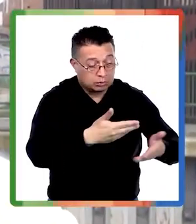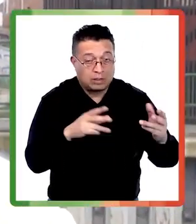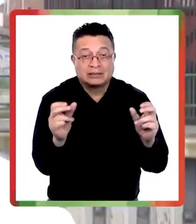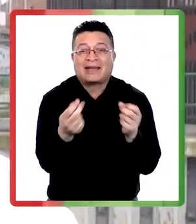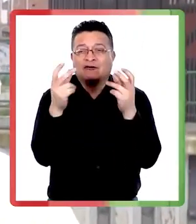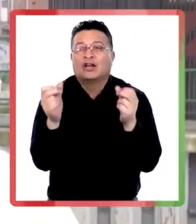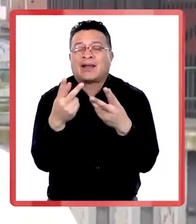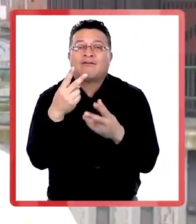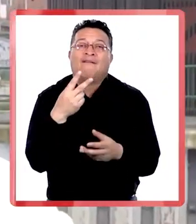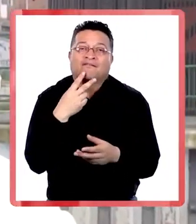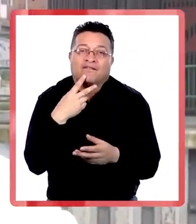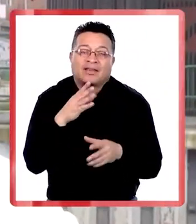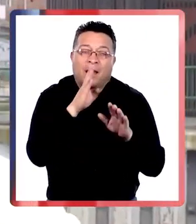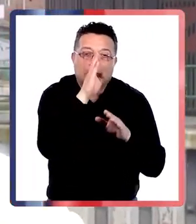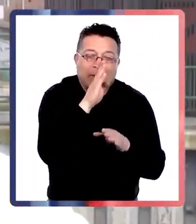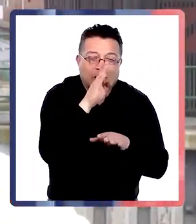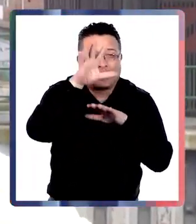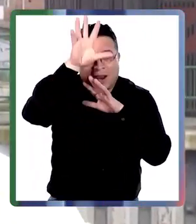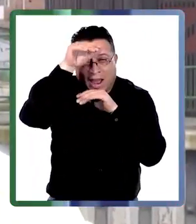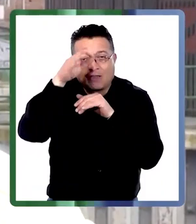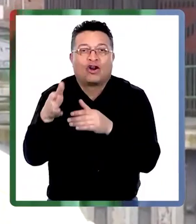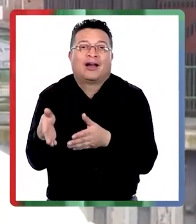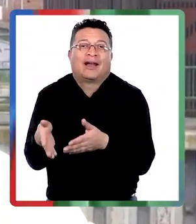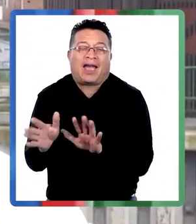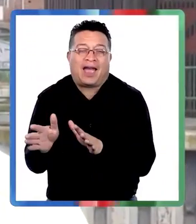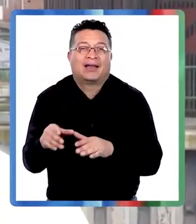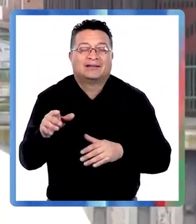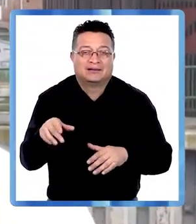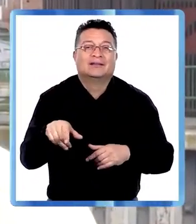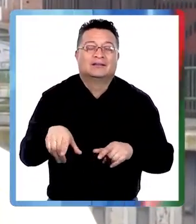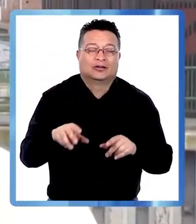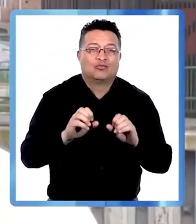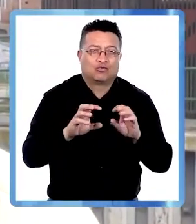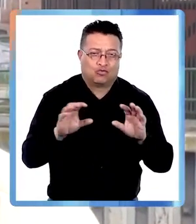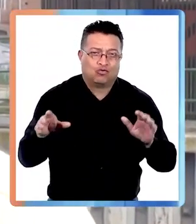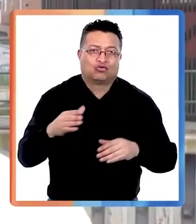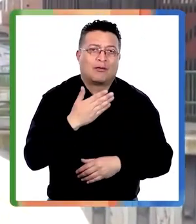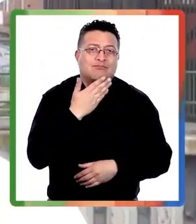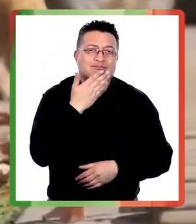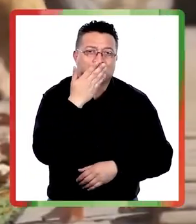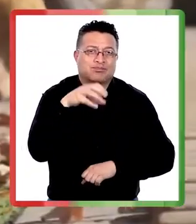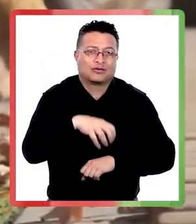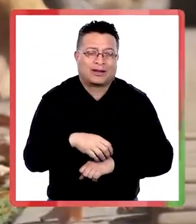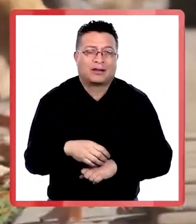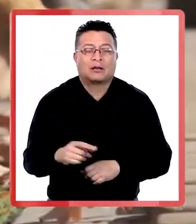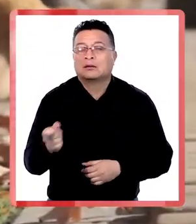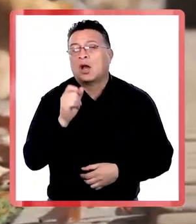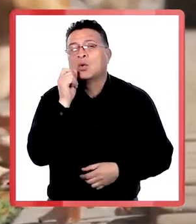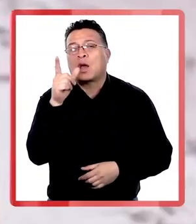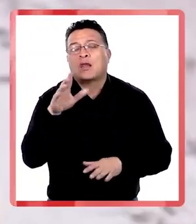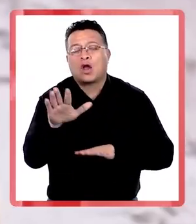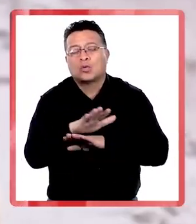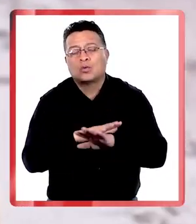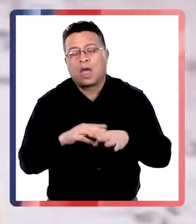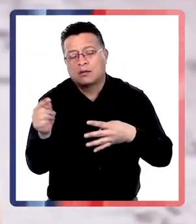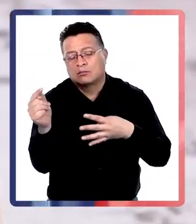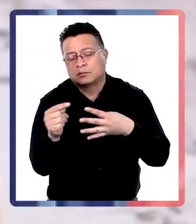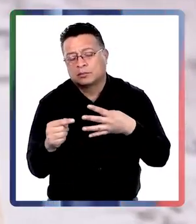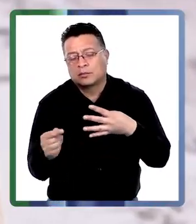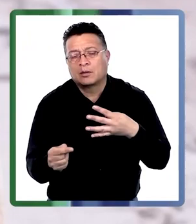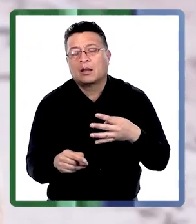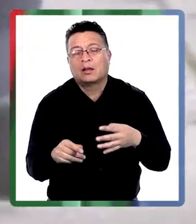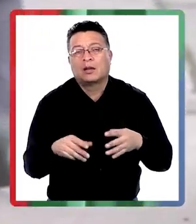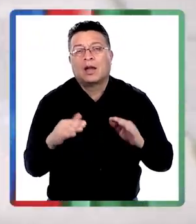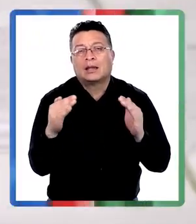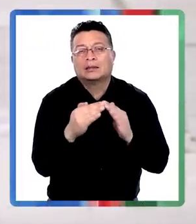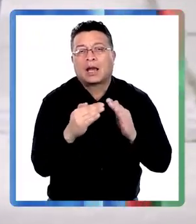seguir salvando vida de los perritos, gatitos que hay en la calle hoy en día, que son muchos acá en Punta Arenas. Por último, ¿cuáles son los cuidados que hay que tener